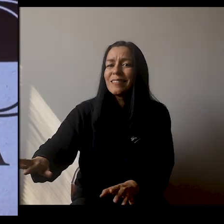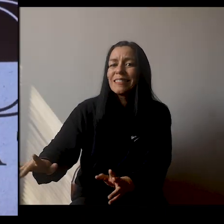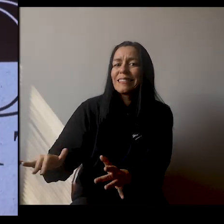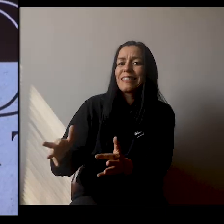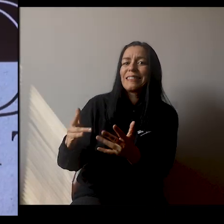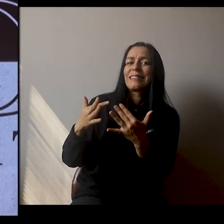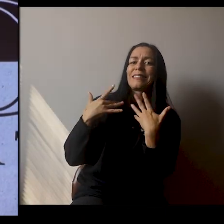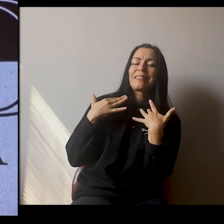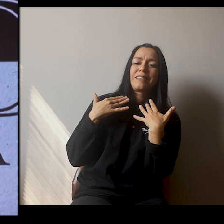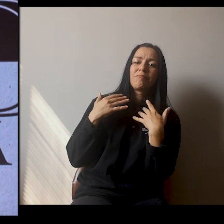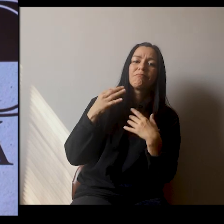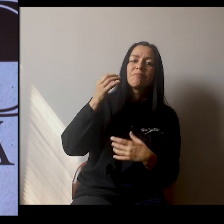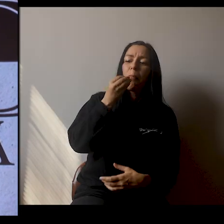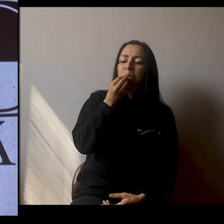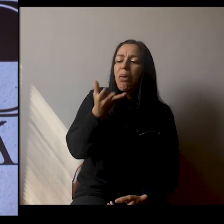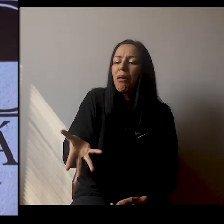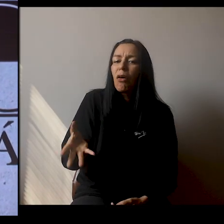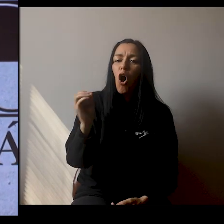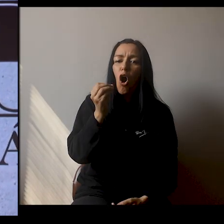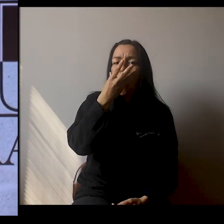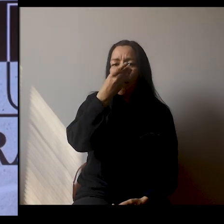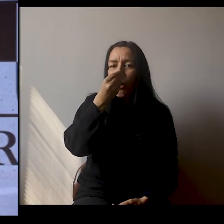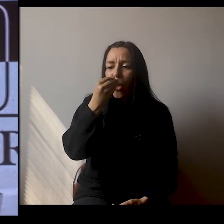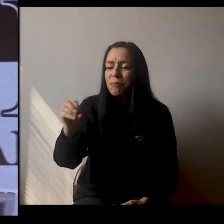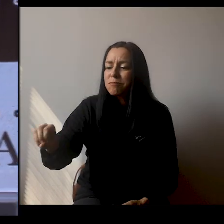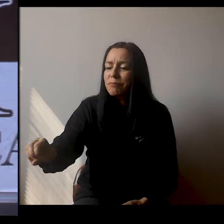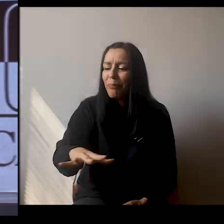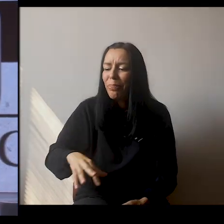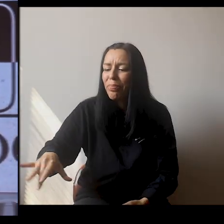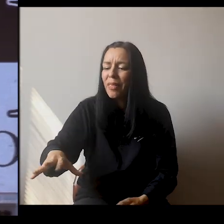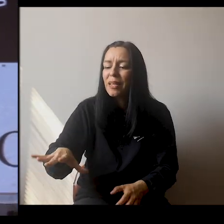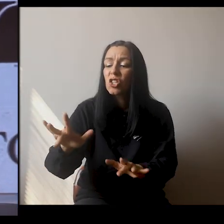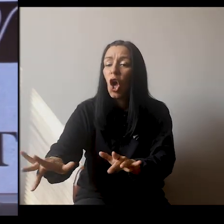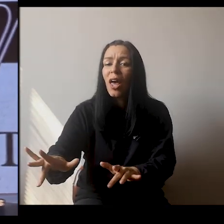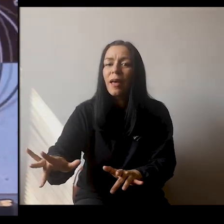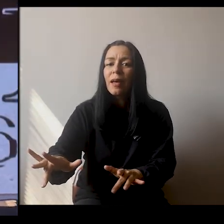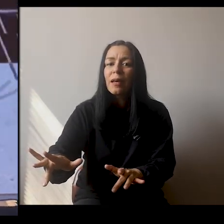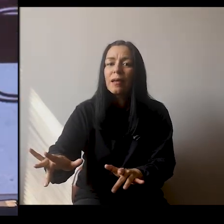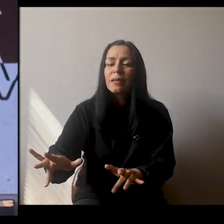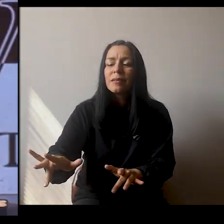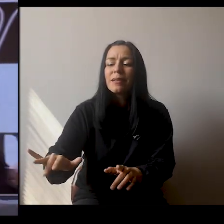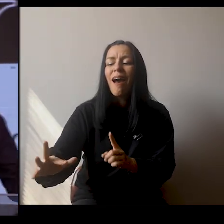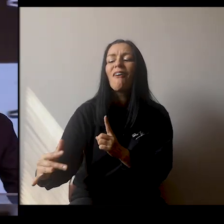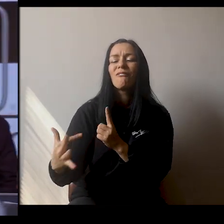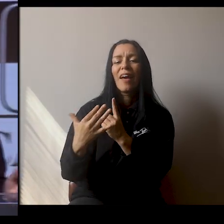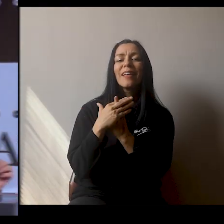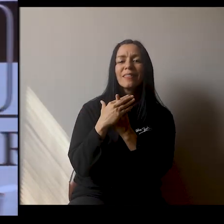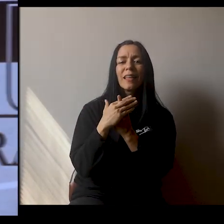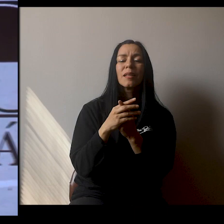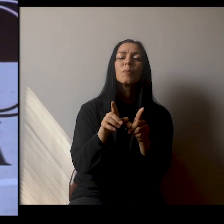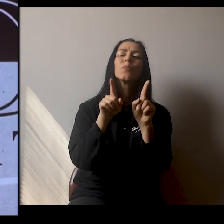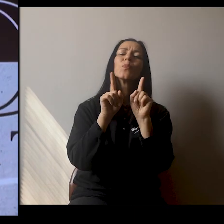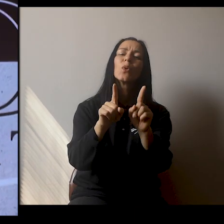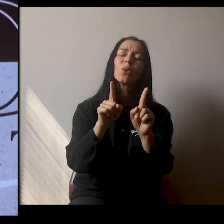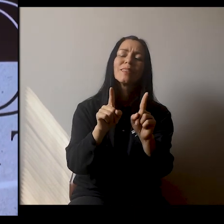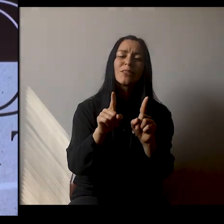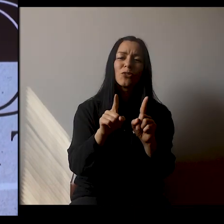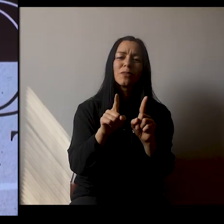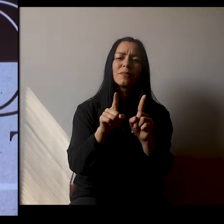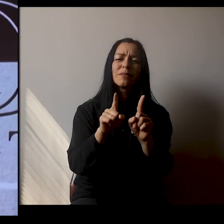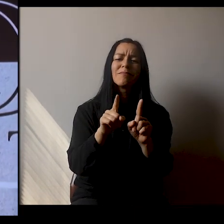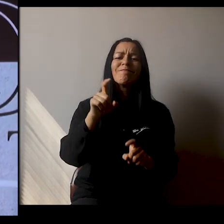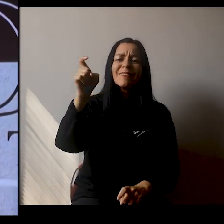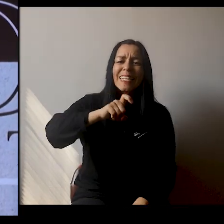superficie contaminada por una saliva o por mocos, también podemos contaminarnos.